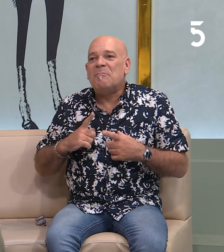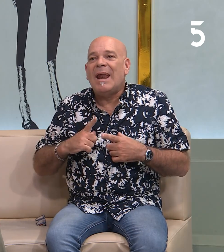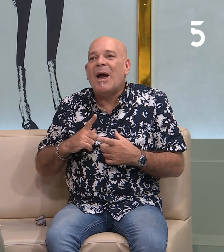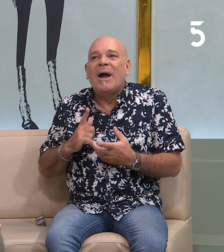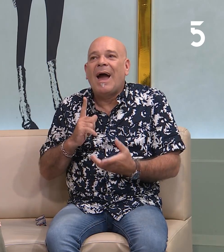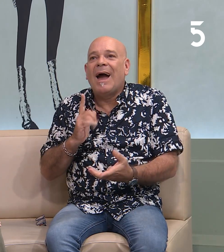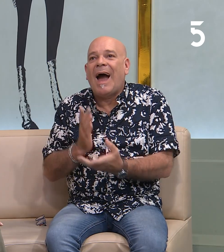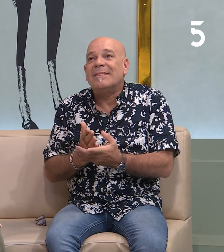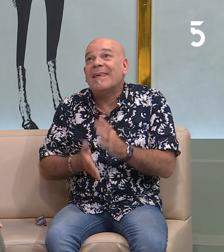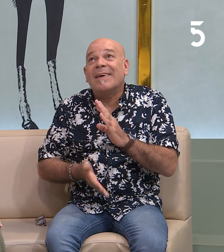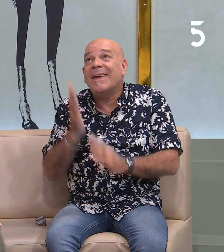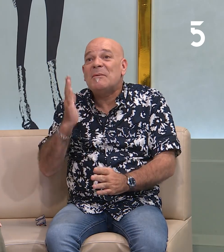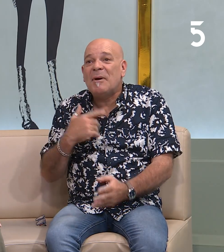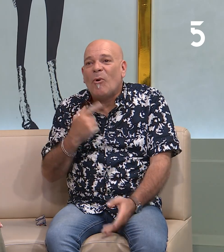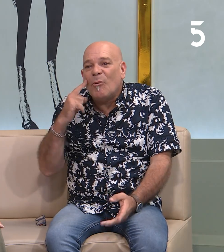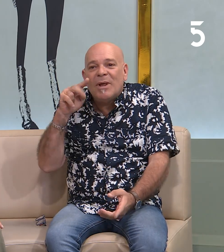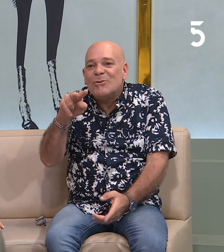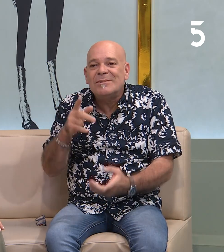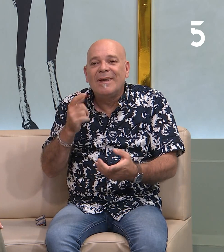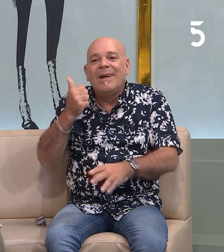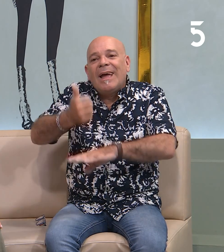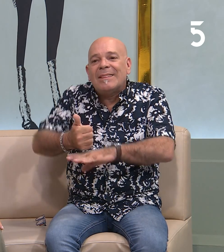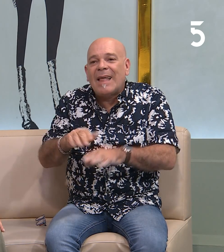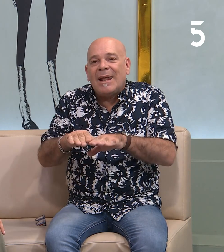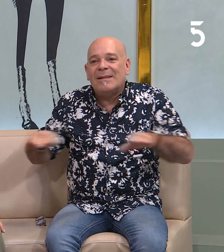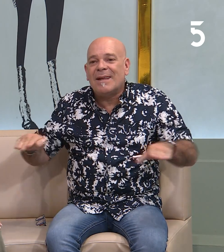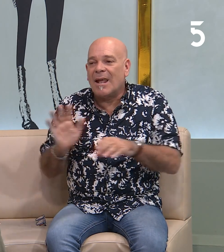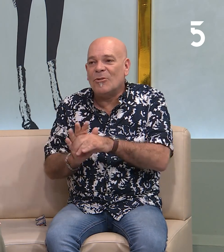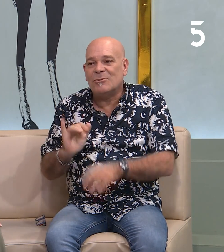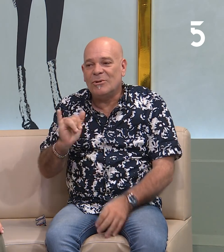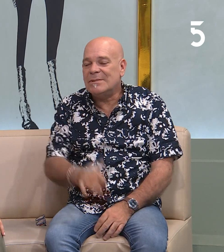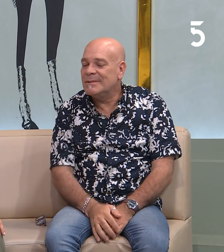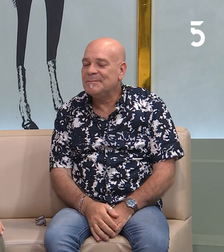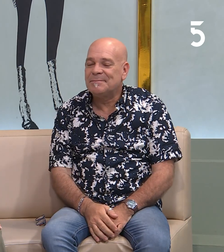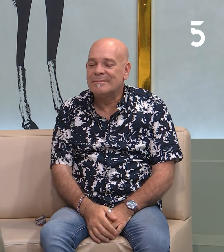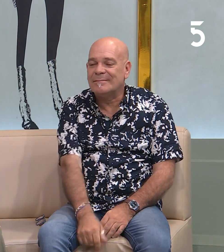Era una ansiedad, un anhelo muy grande. Antes de irme de este mundo,